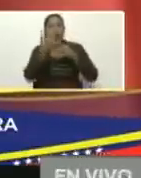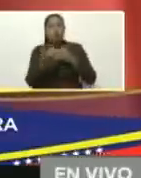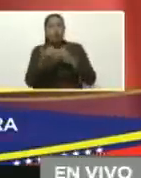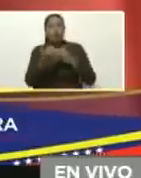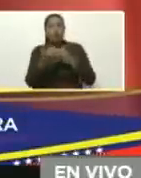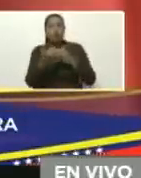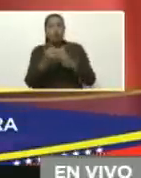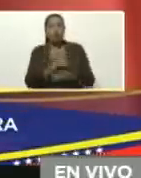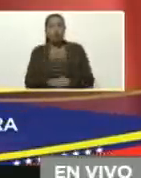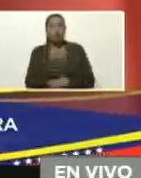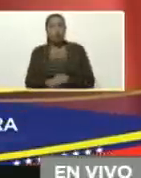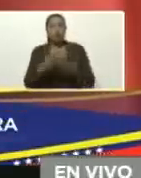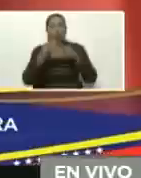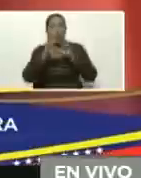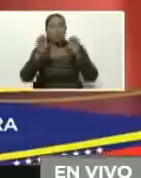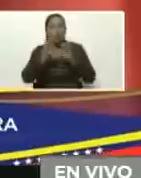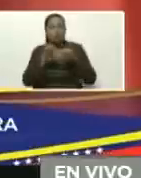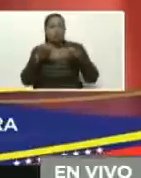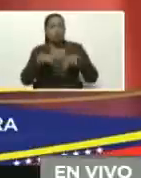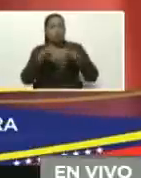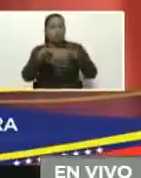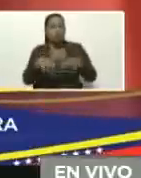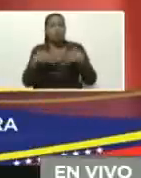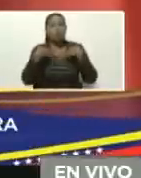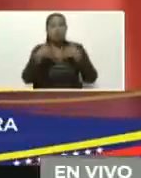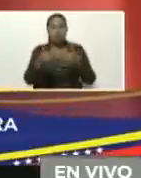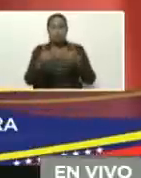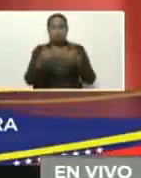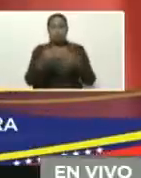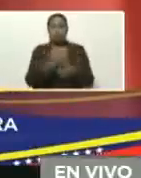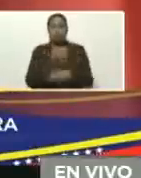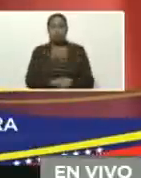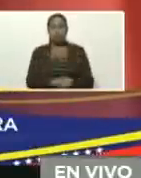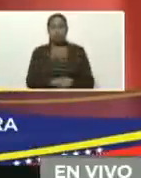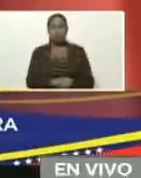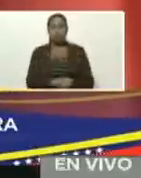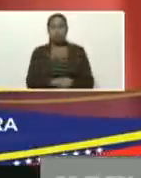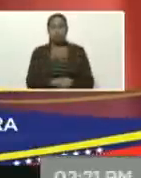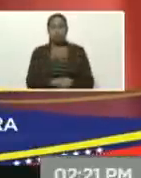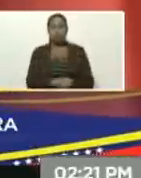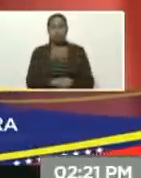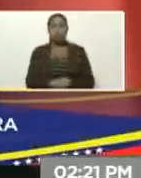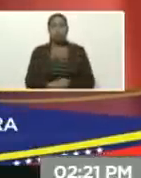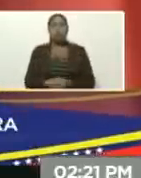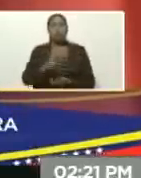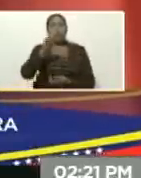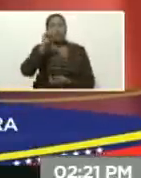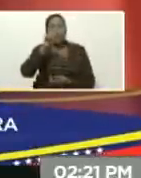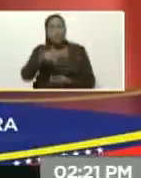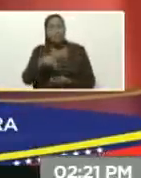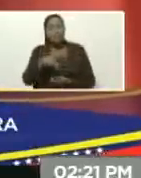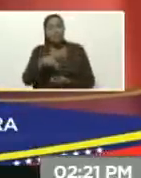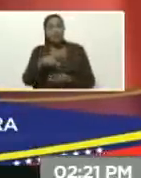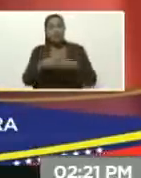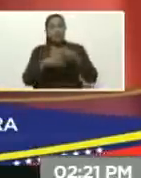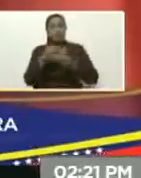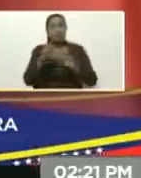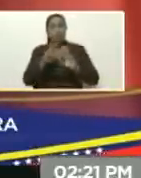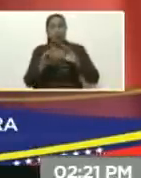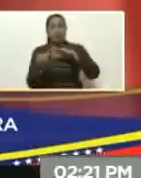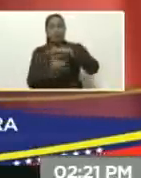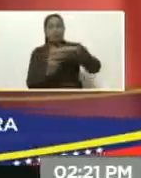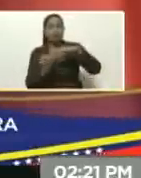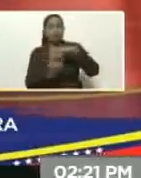los ámbitos de educación, agricultura y salud. Y también con el